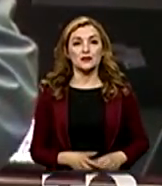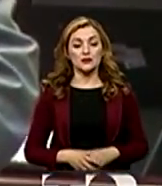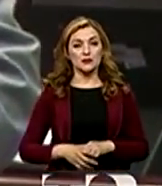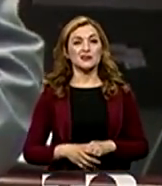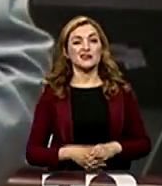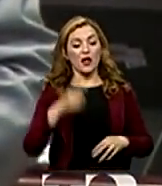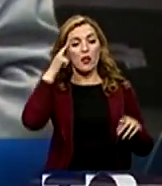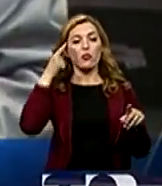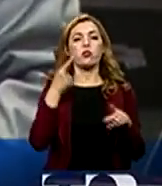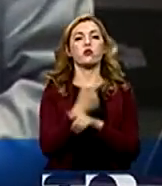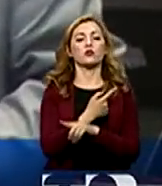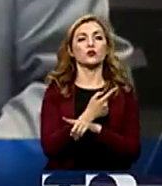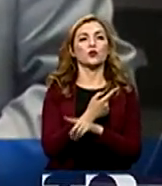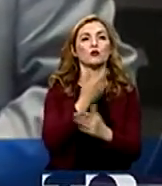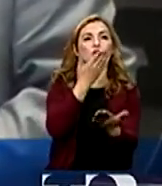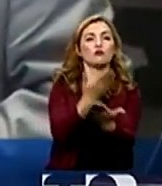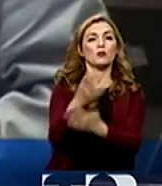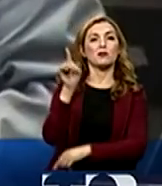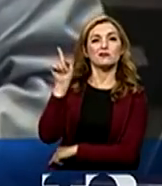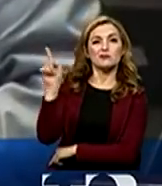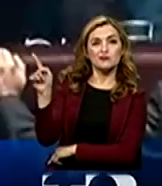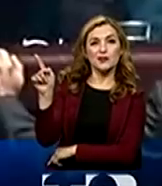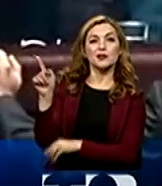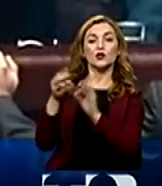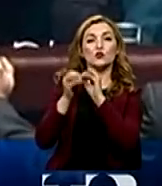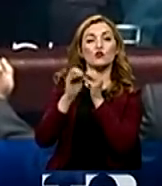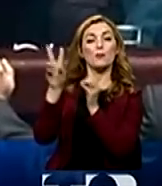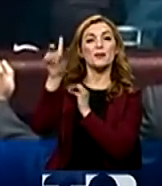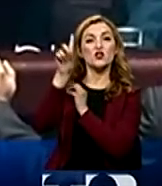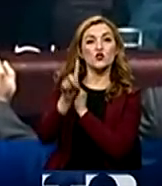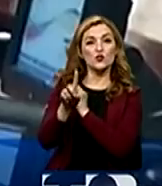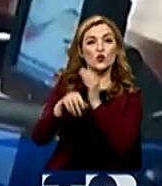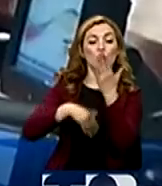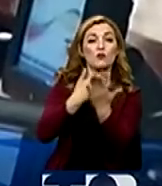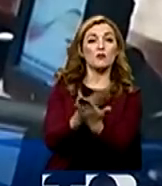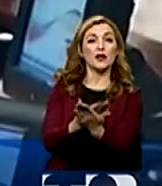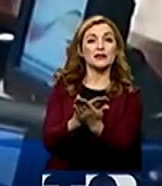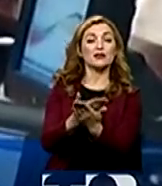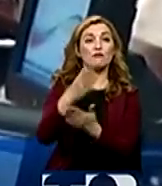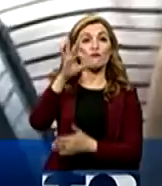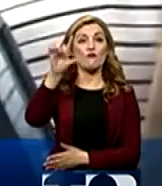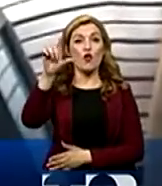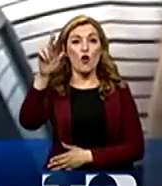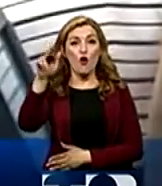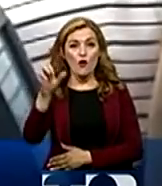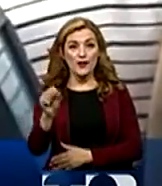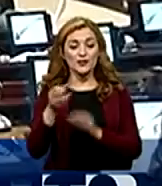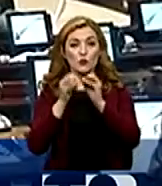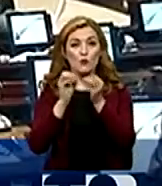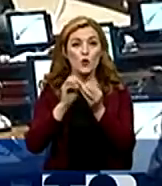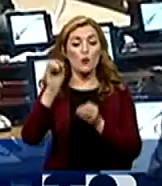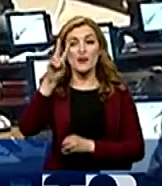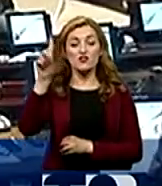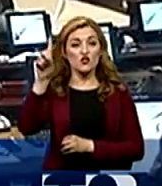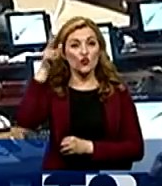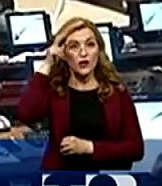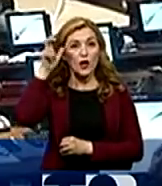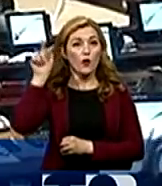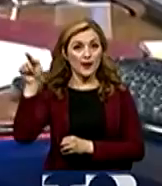incongruente califican la moción que presentó Fernando Flores la semana pasada ante el Pleno, donde se estableció que sean 91 votos